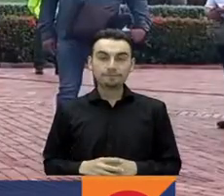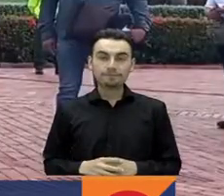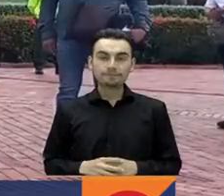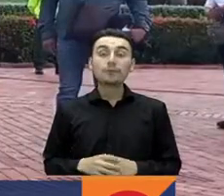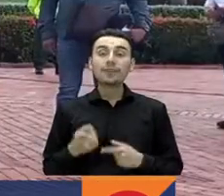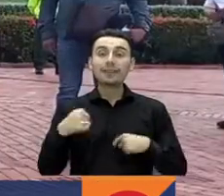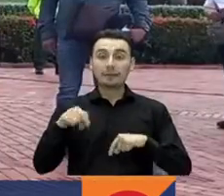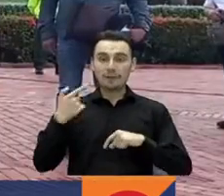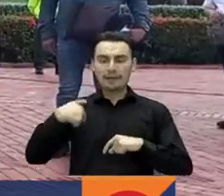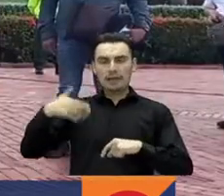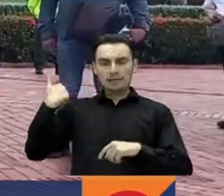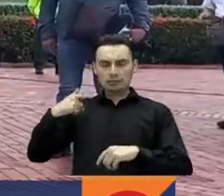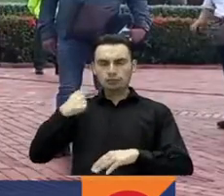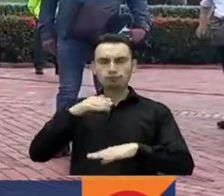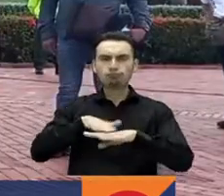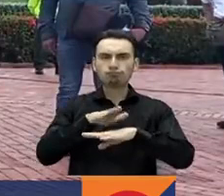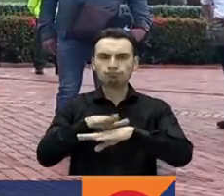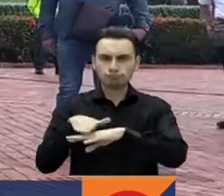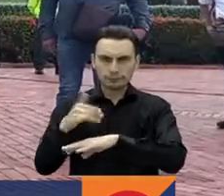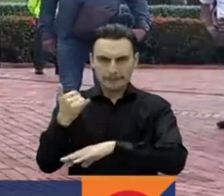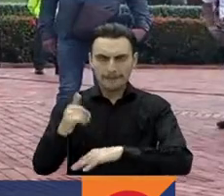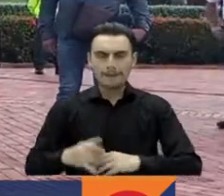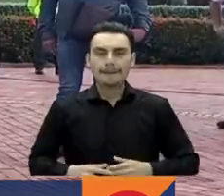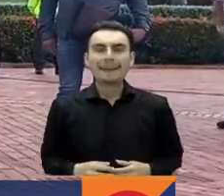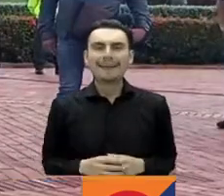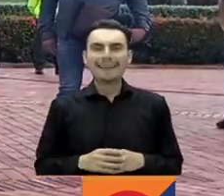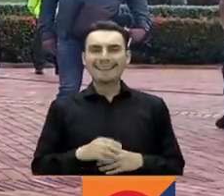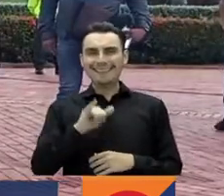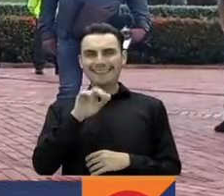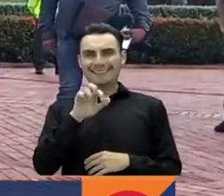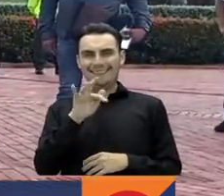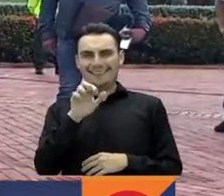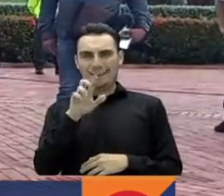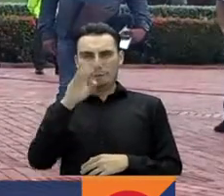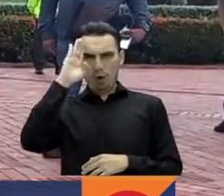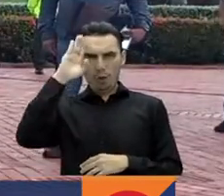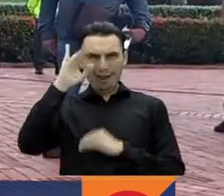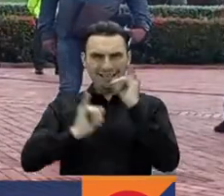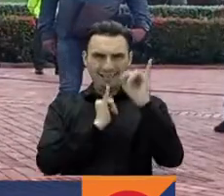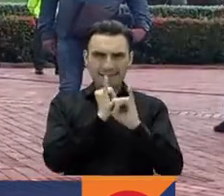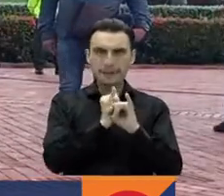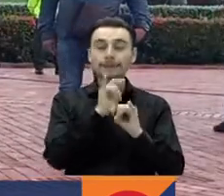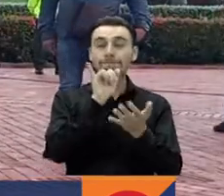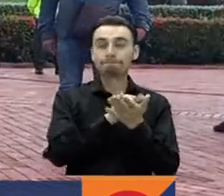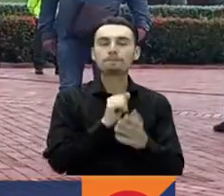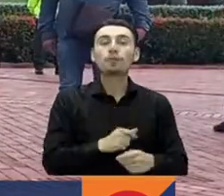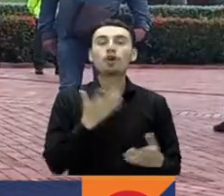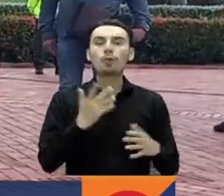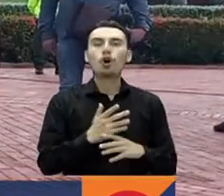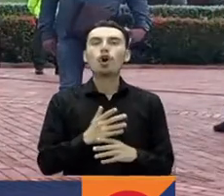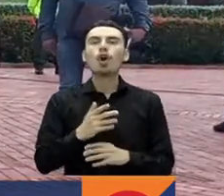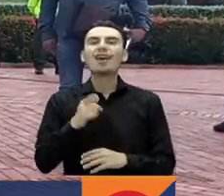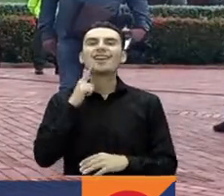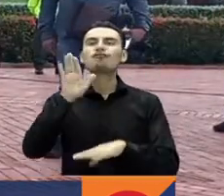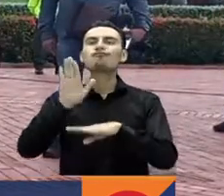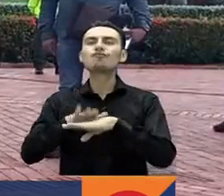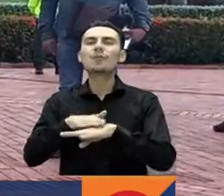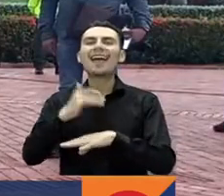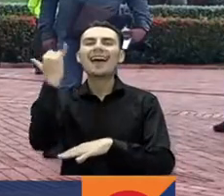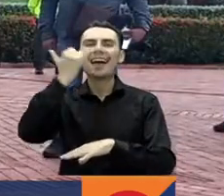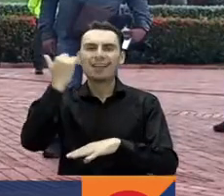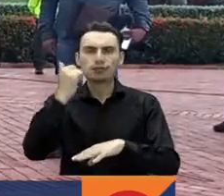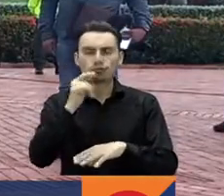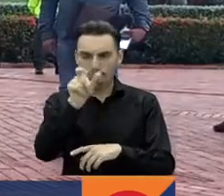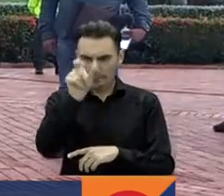comunicamos interpol la circular azul para la búsqueda de